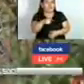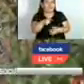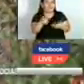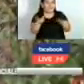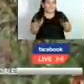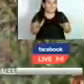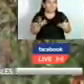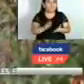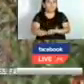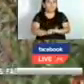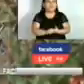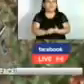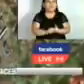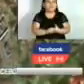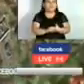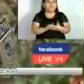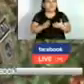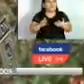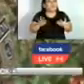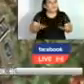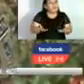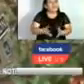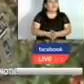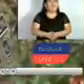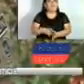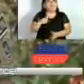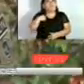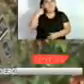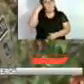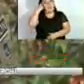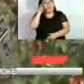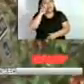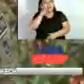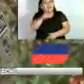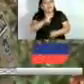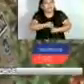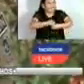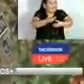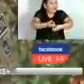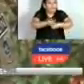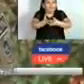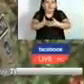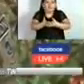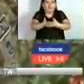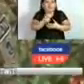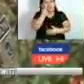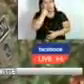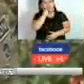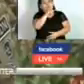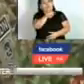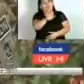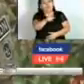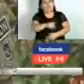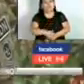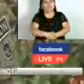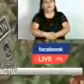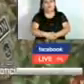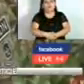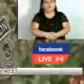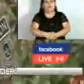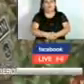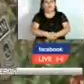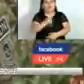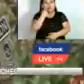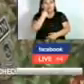le pedía de manera, dijéramos, muy expresa. El reflejo es que